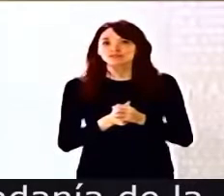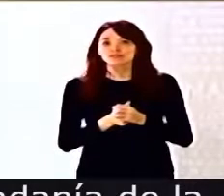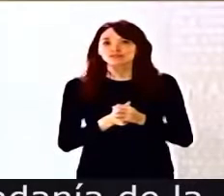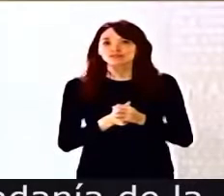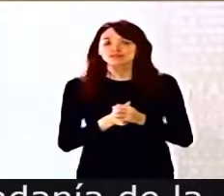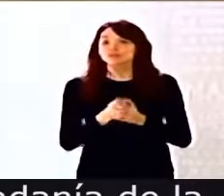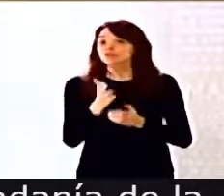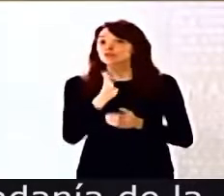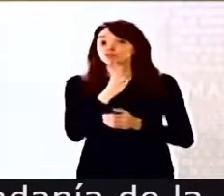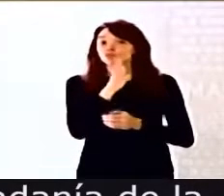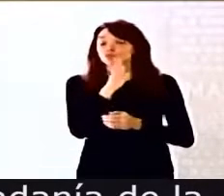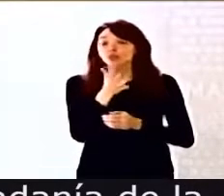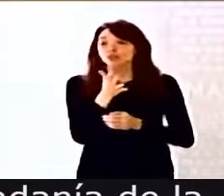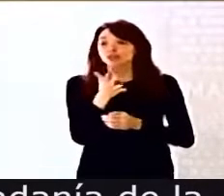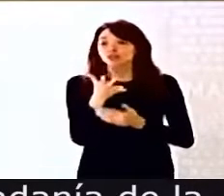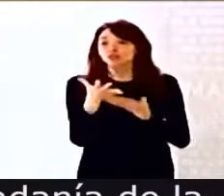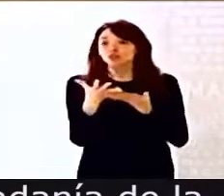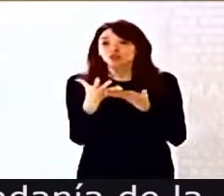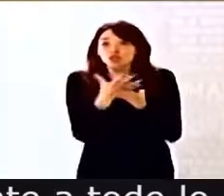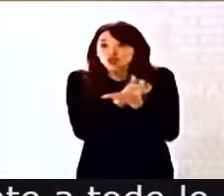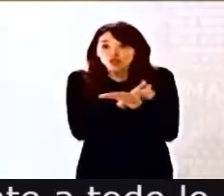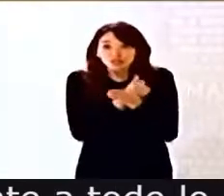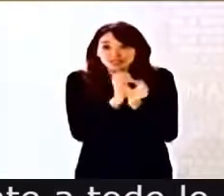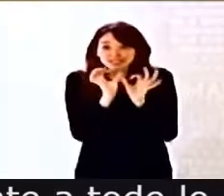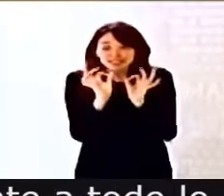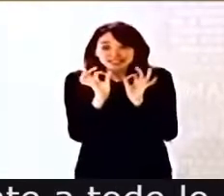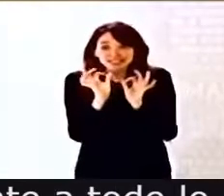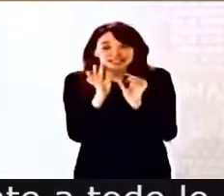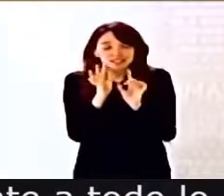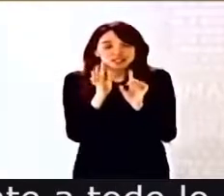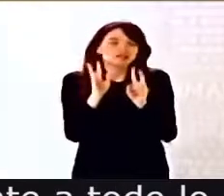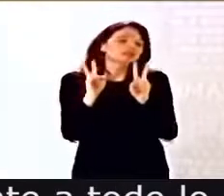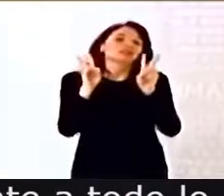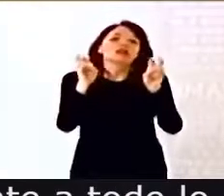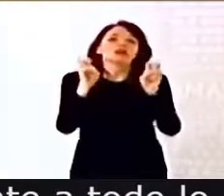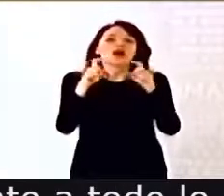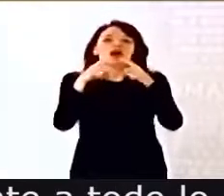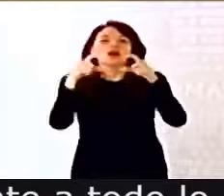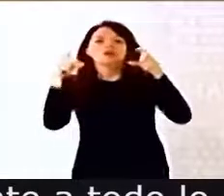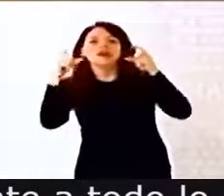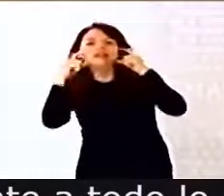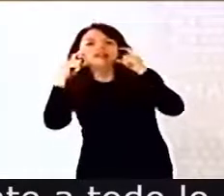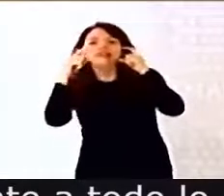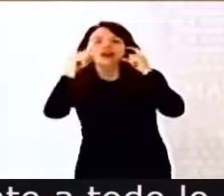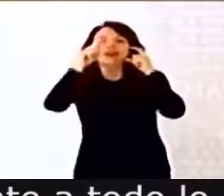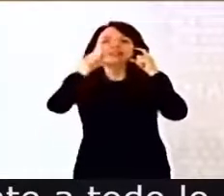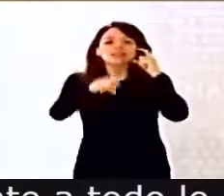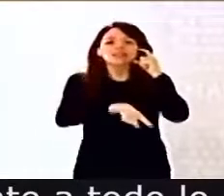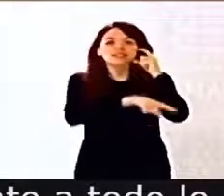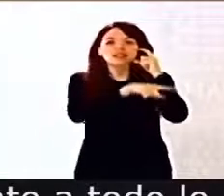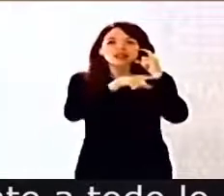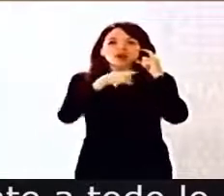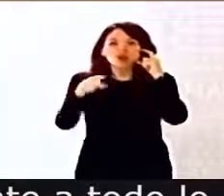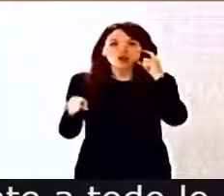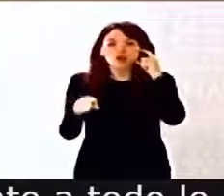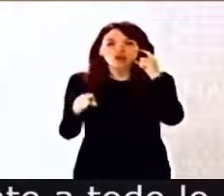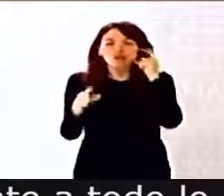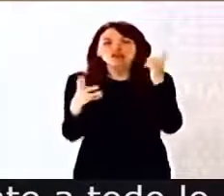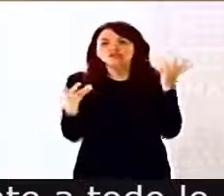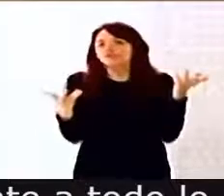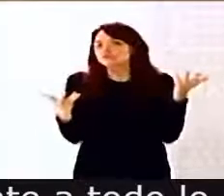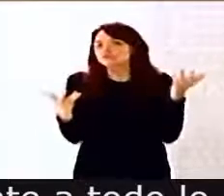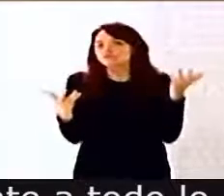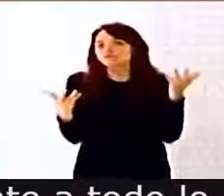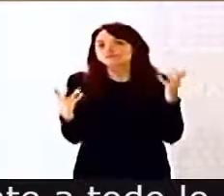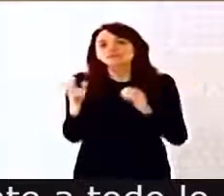a todo lo que tiene que ver con el uso o no uso de mascarillas, hay herramientas no farmacológicas muy potentes para